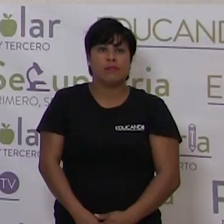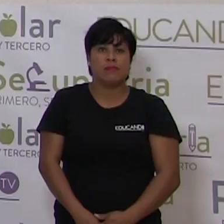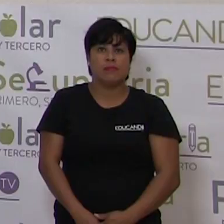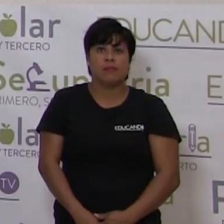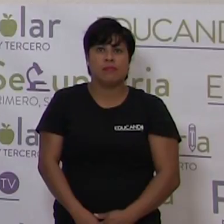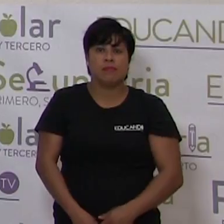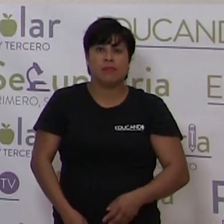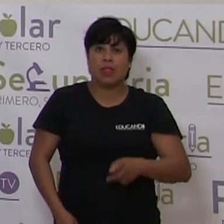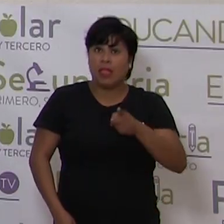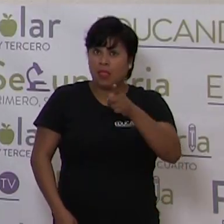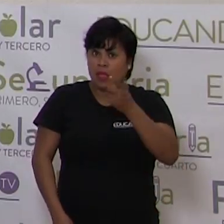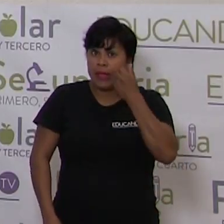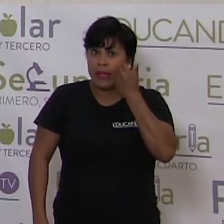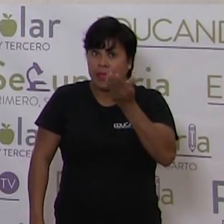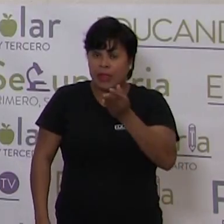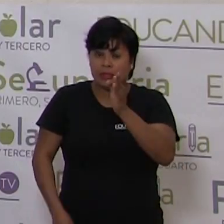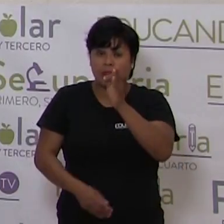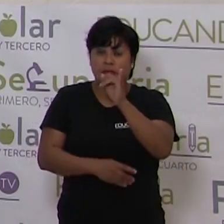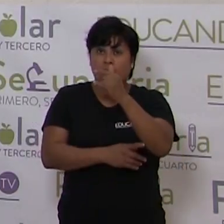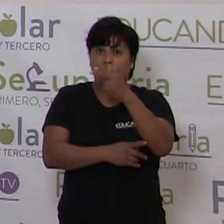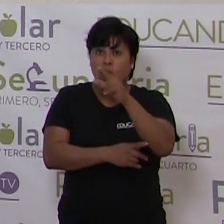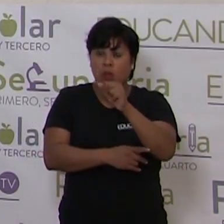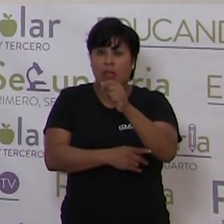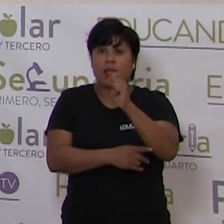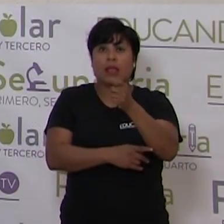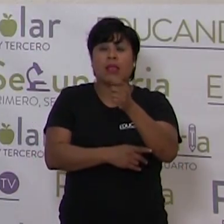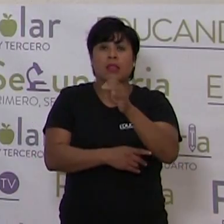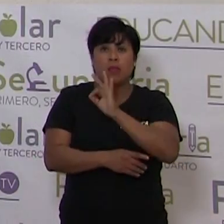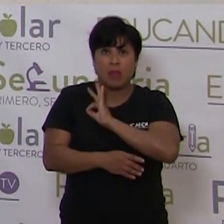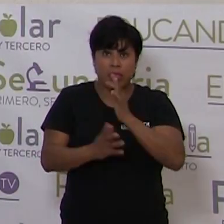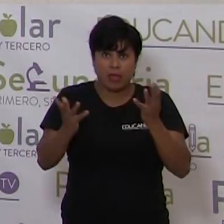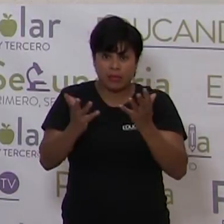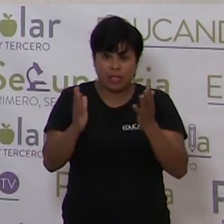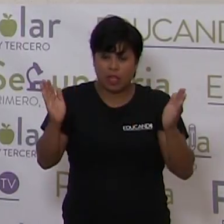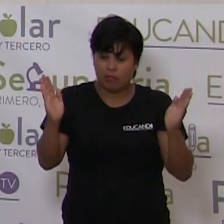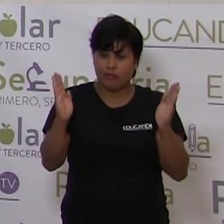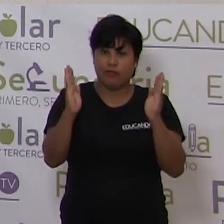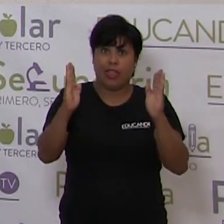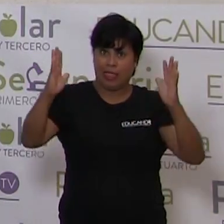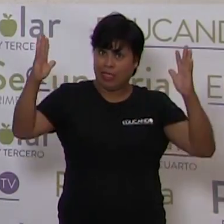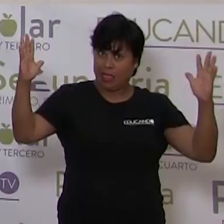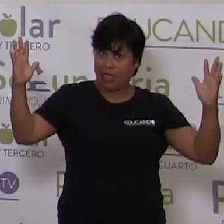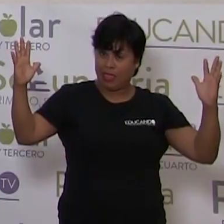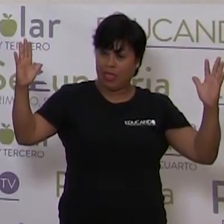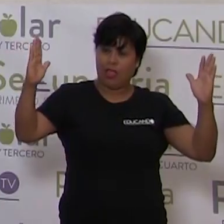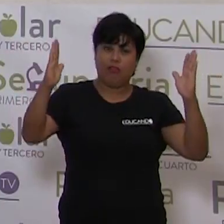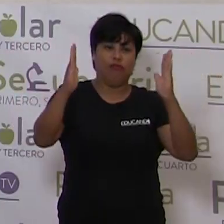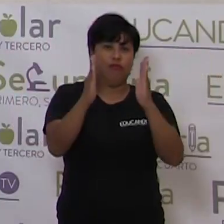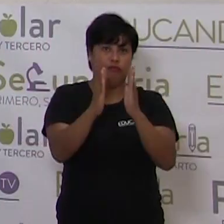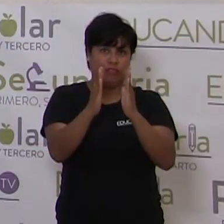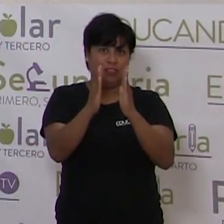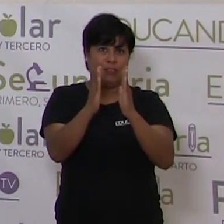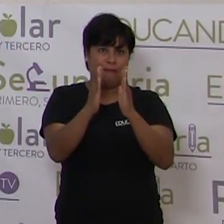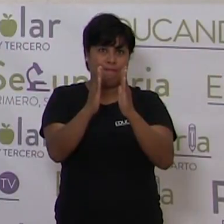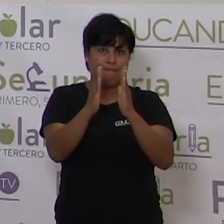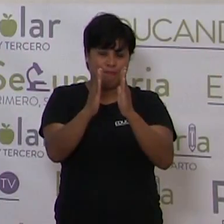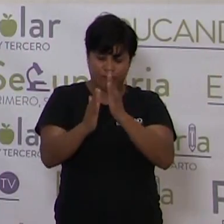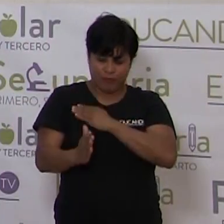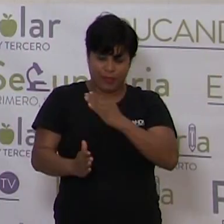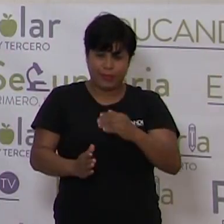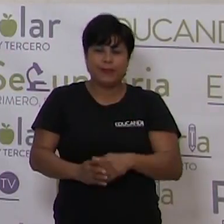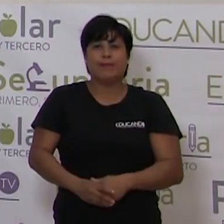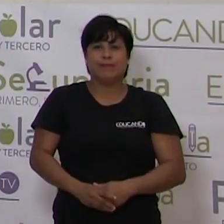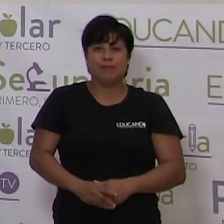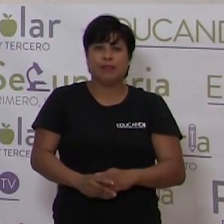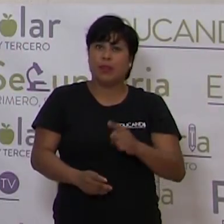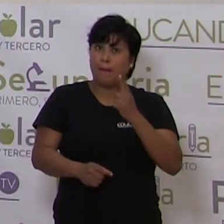¿quieres una figura que ahora se vuelva chiquita, de grandota a chiquita? Bueno,